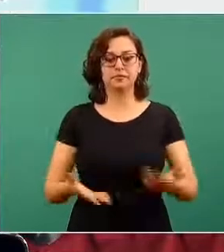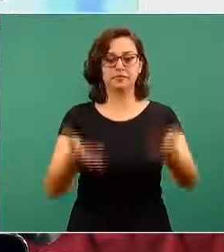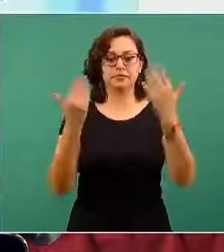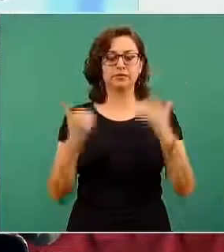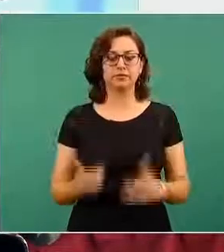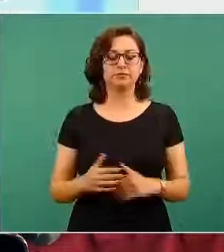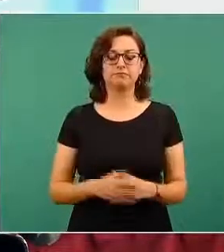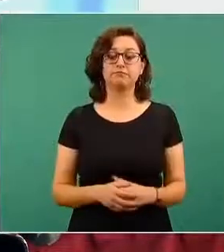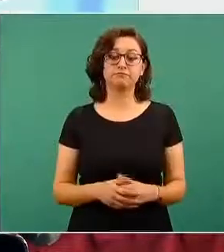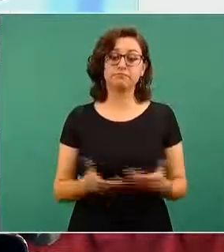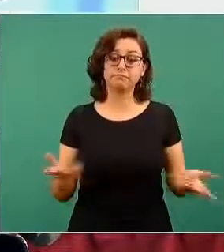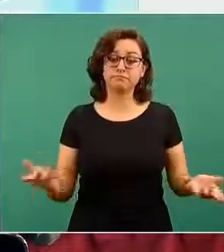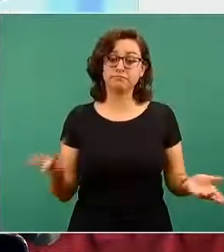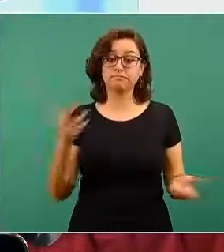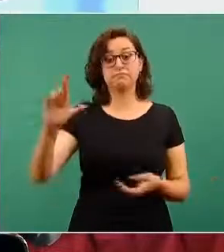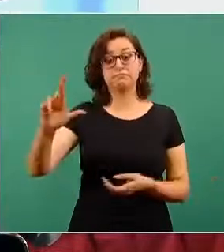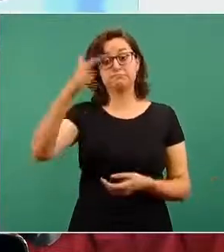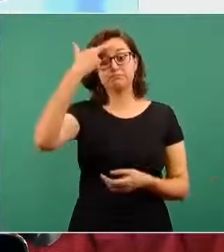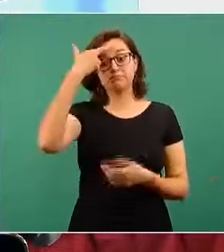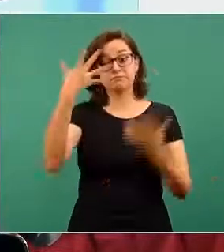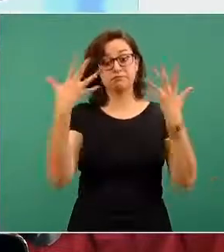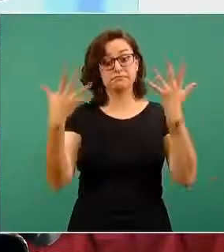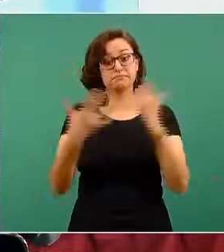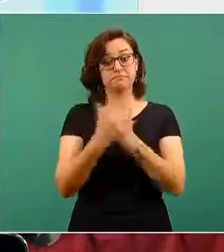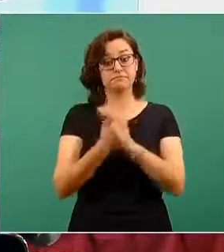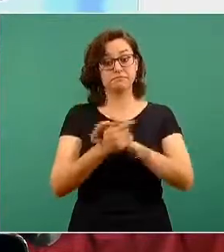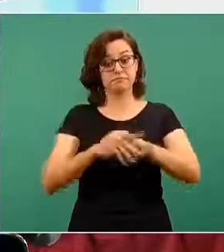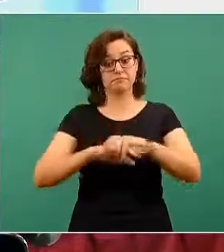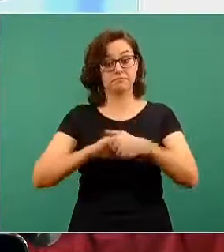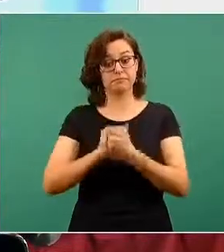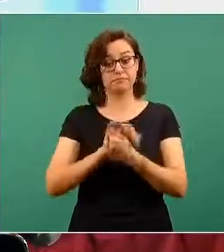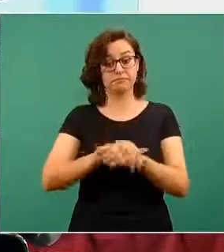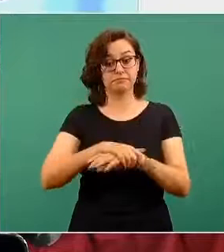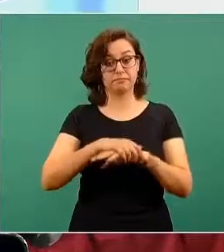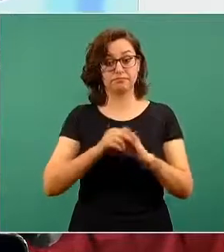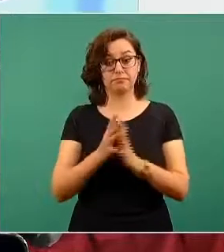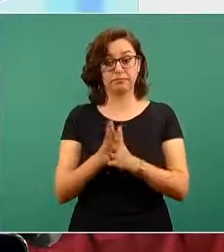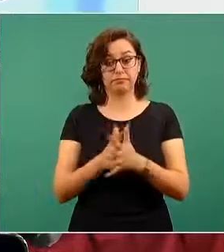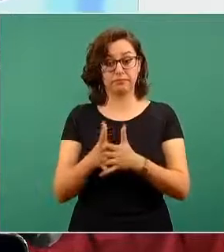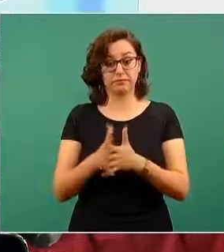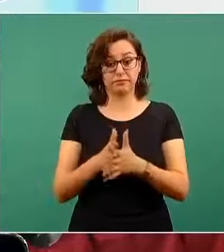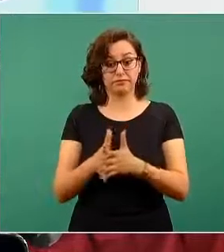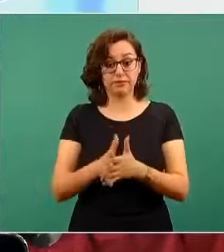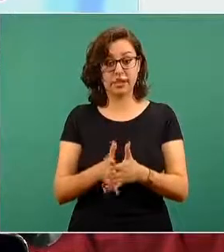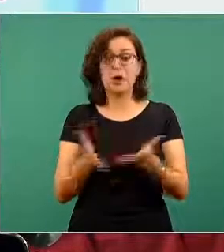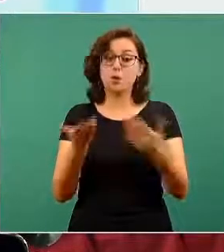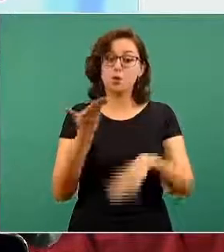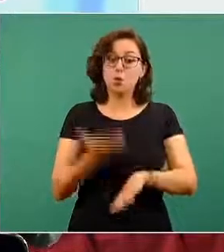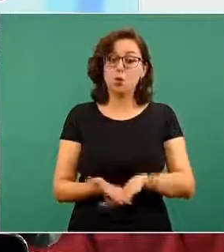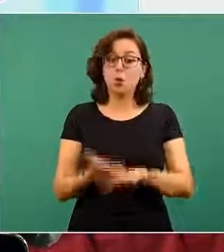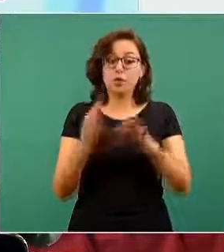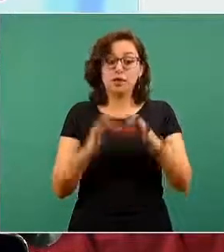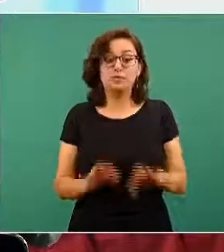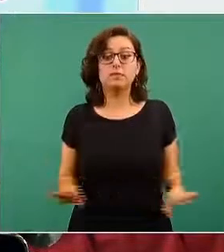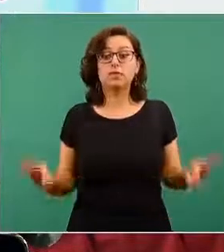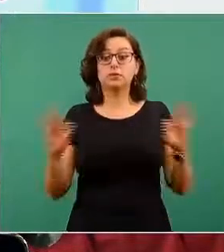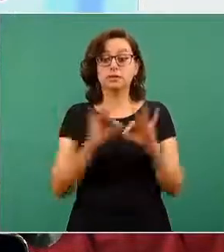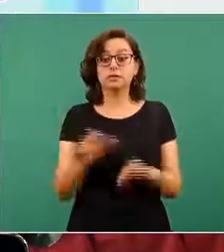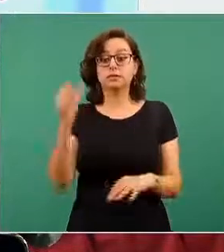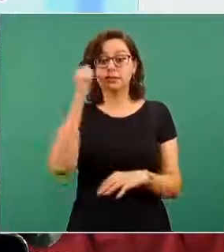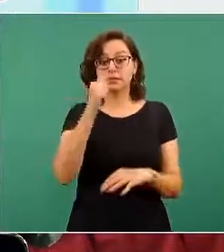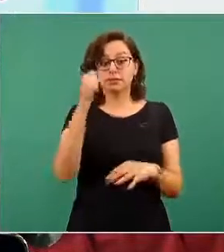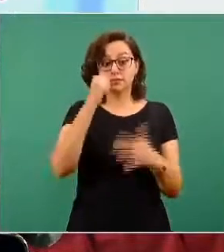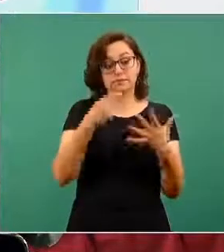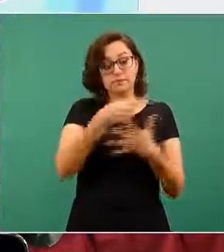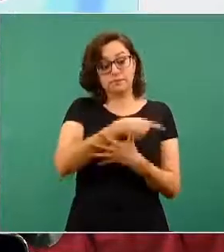Un recordatorio básico: lávate las manos. En la epidemia es muy importante mantener las medidas de